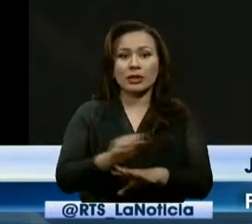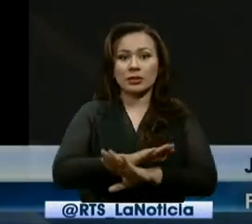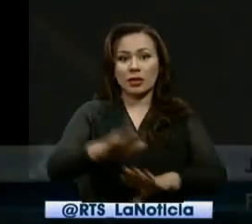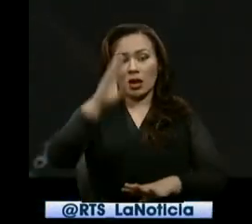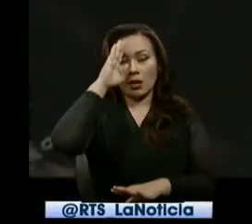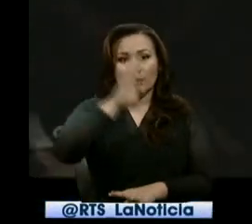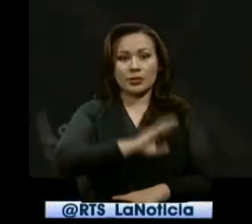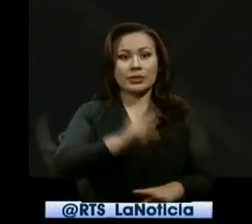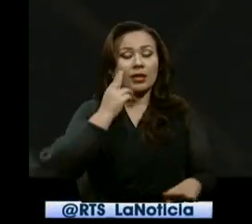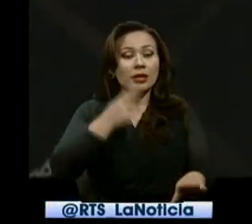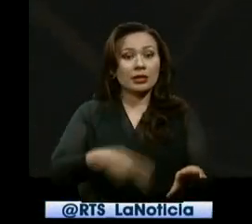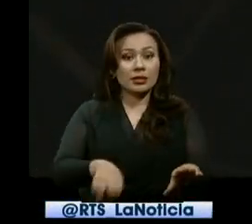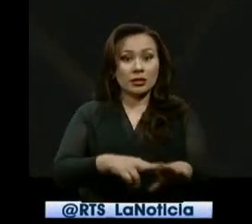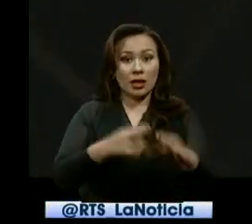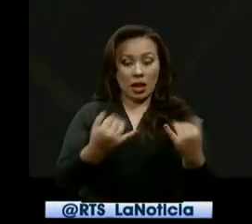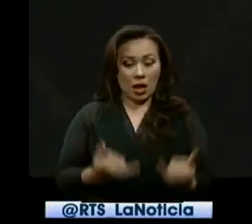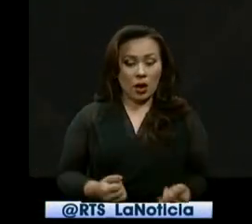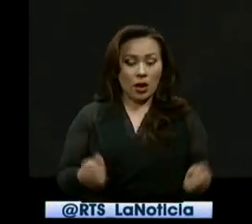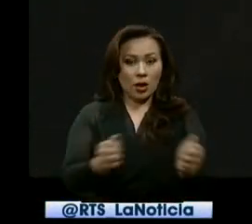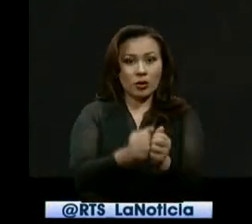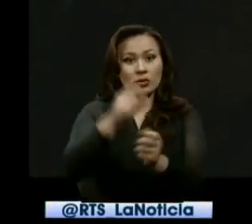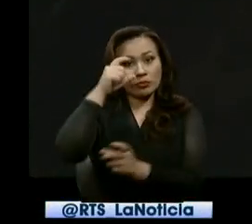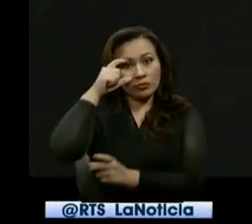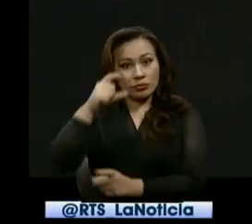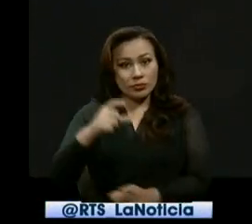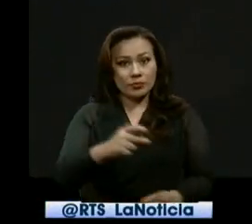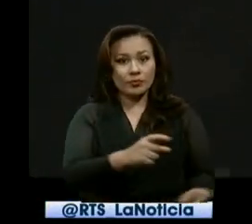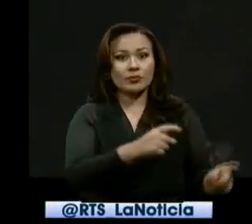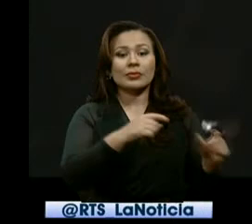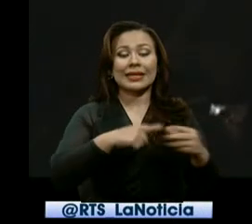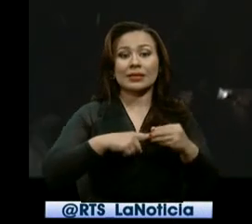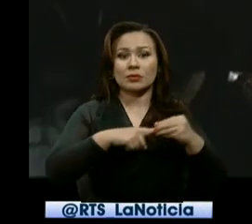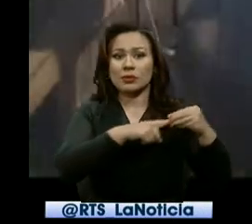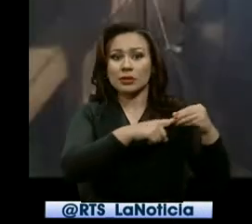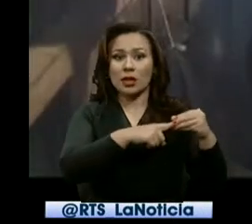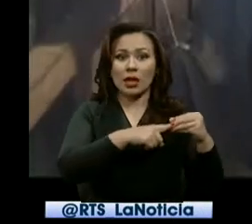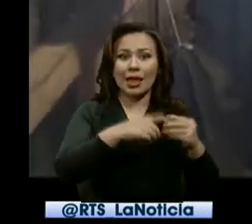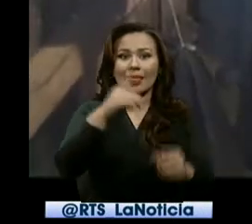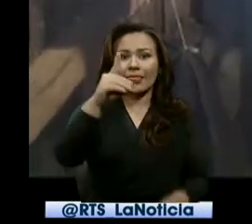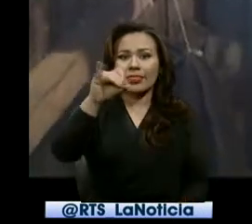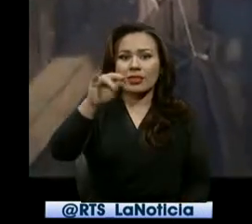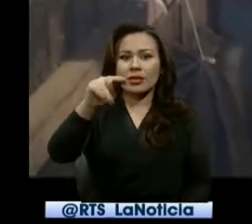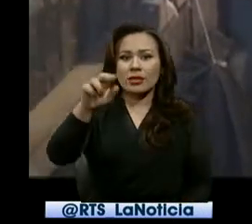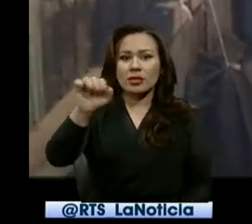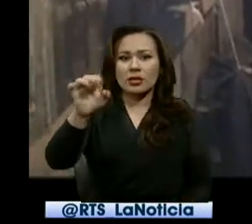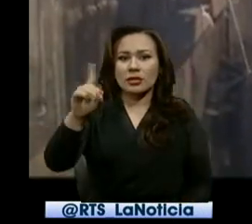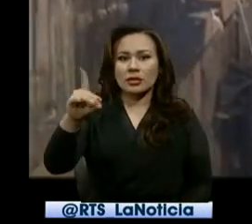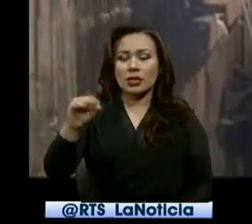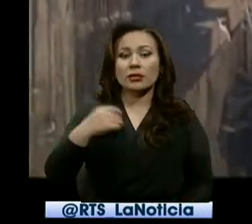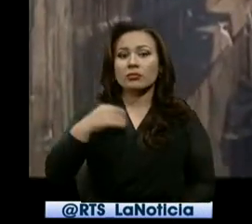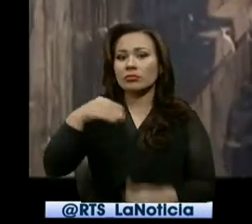Policía Nacional en esta ocasión, a través de la DINASET, ejecutó un nuevo operativo Cero Impunidad,